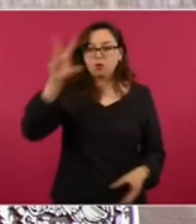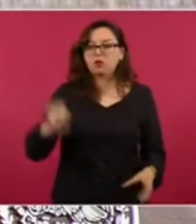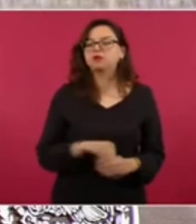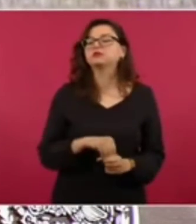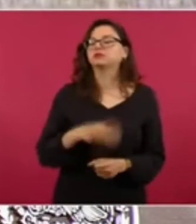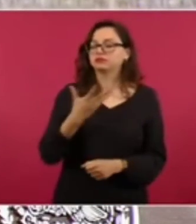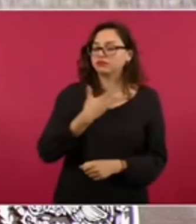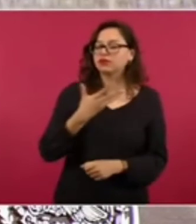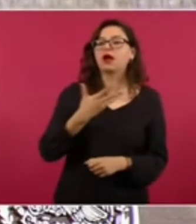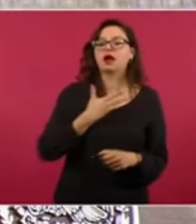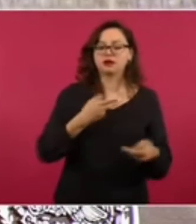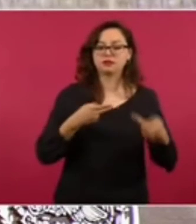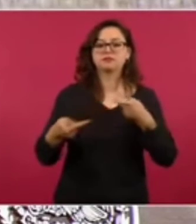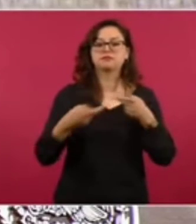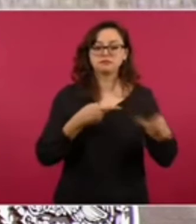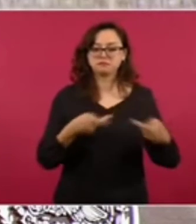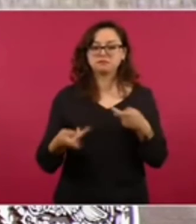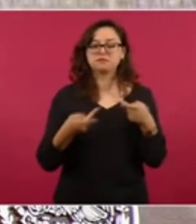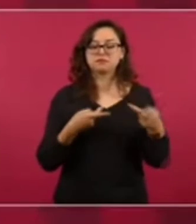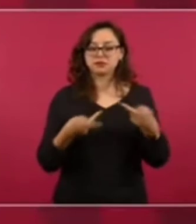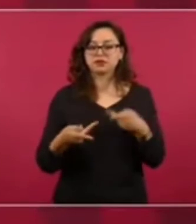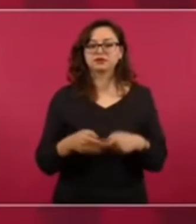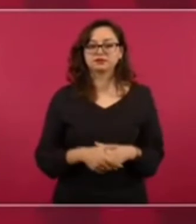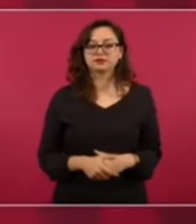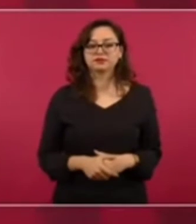Y llamo a que